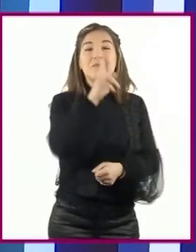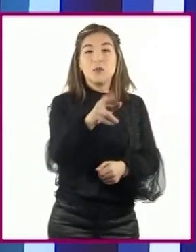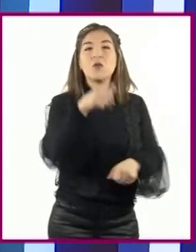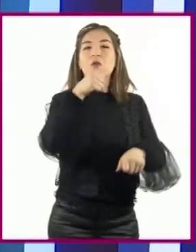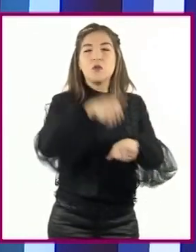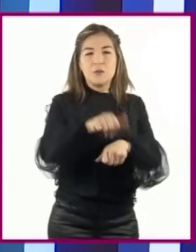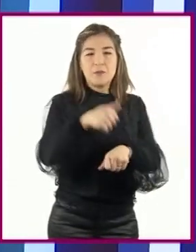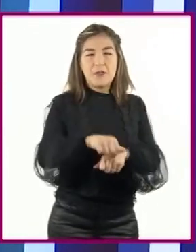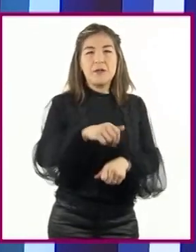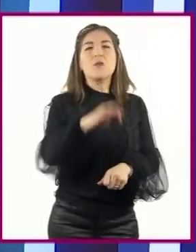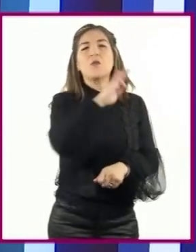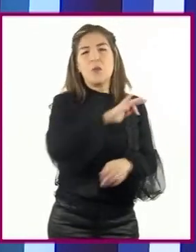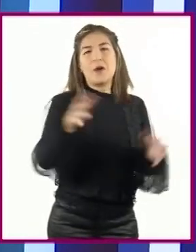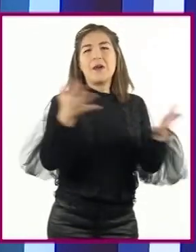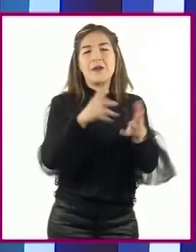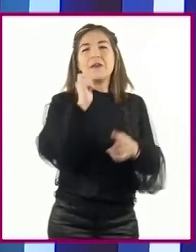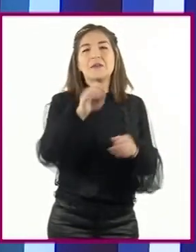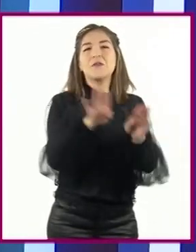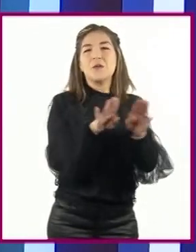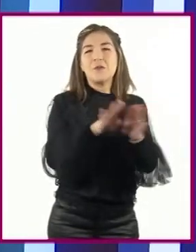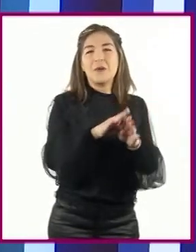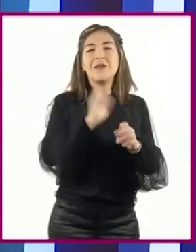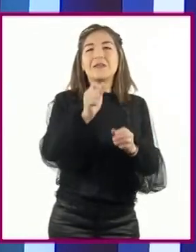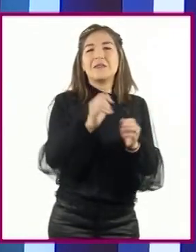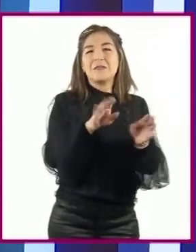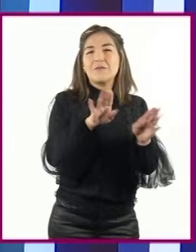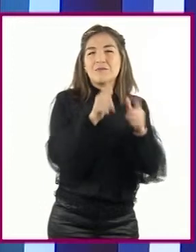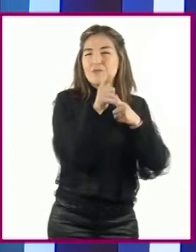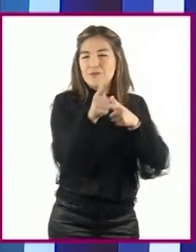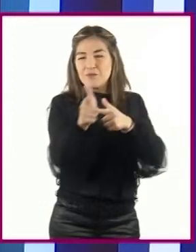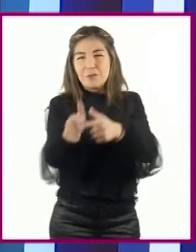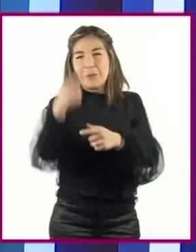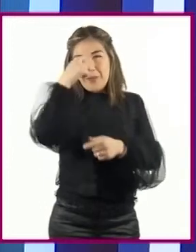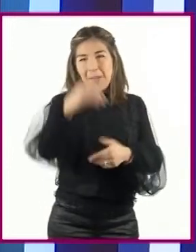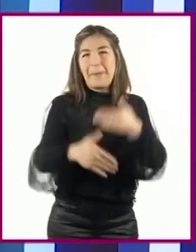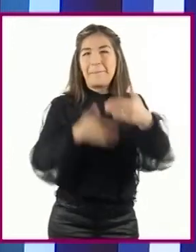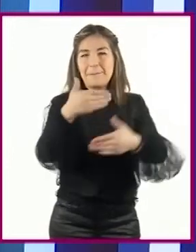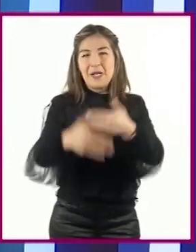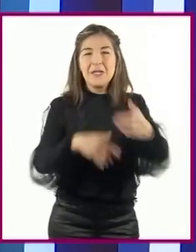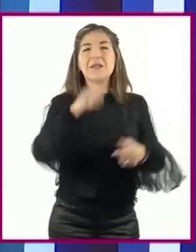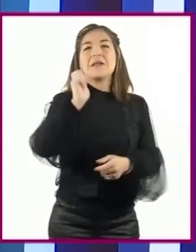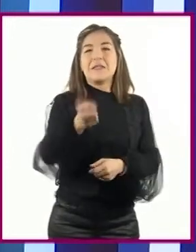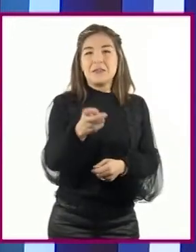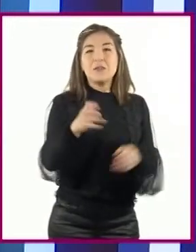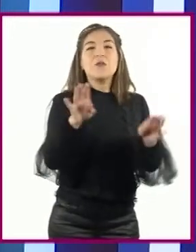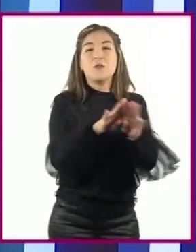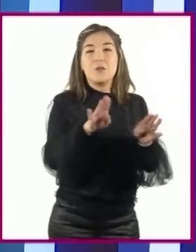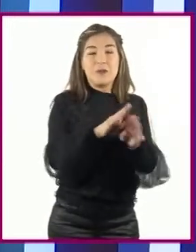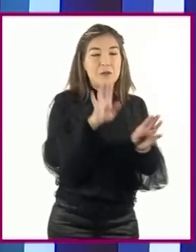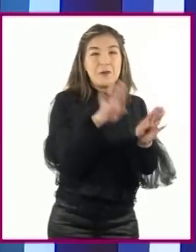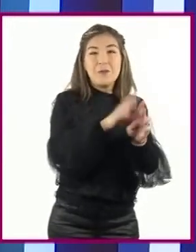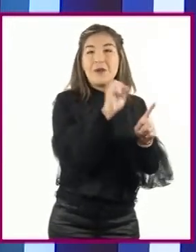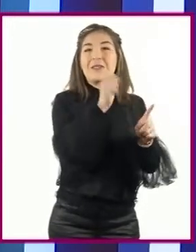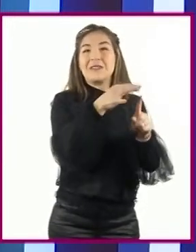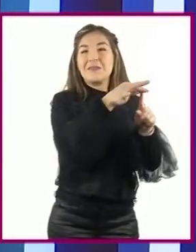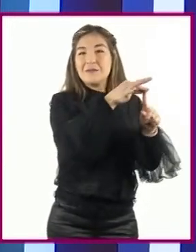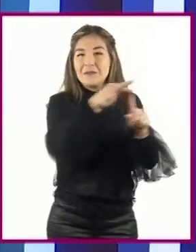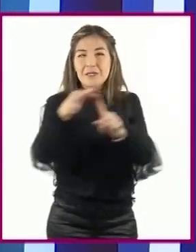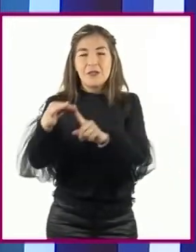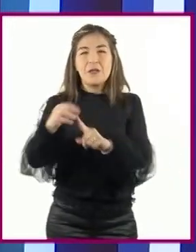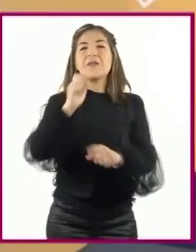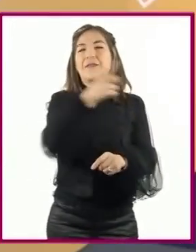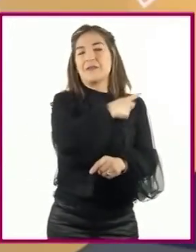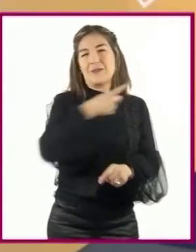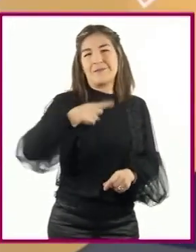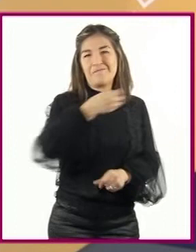algoritmos podemos realizar una serie de pasos, ya que se trata de un método y como todo método implica un